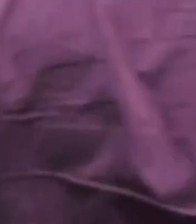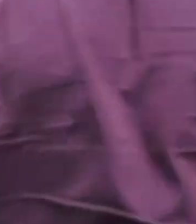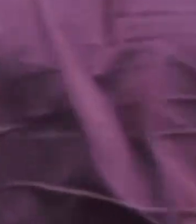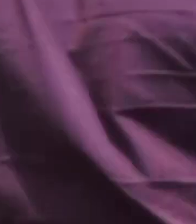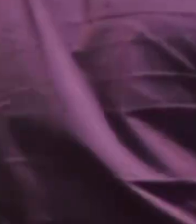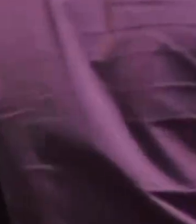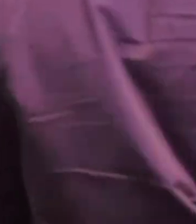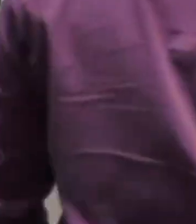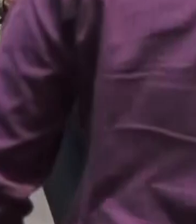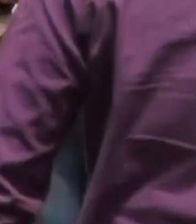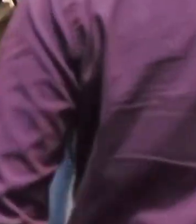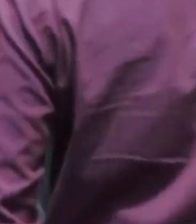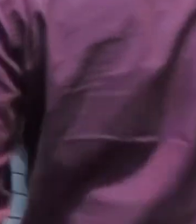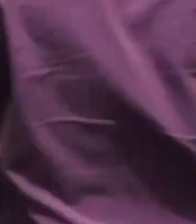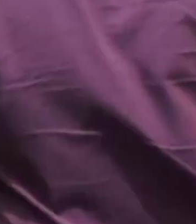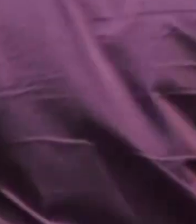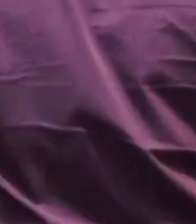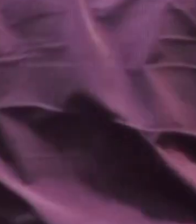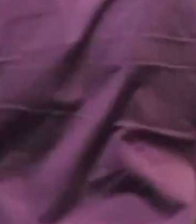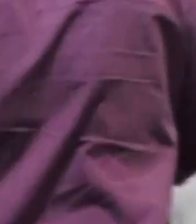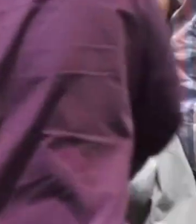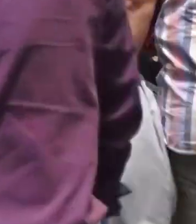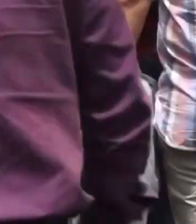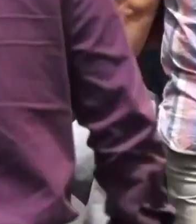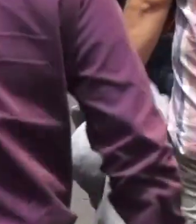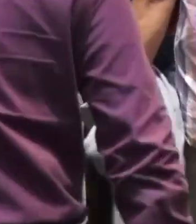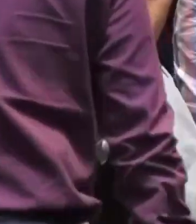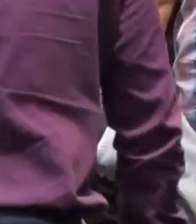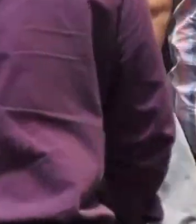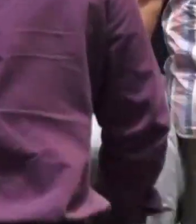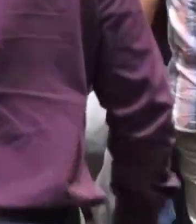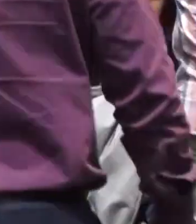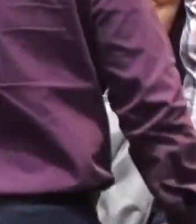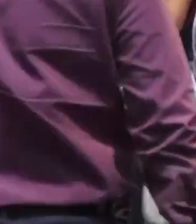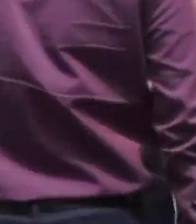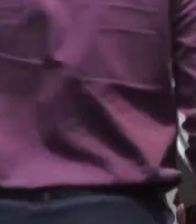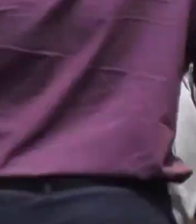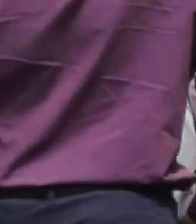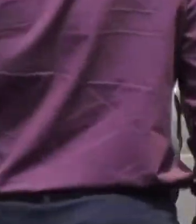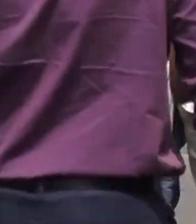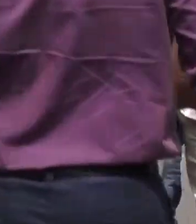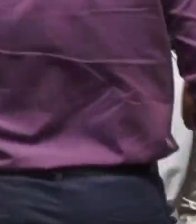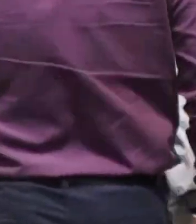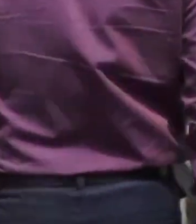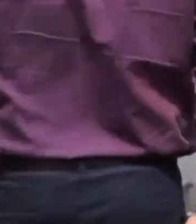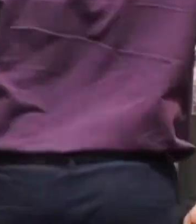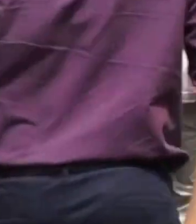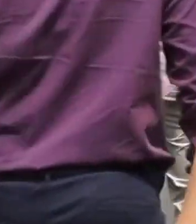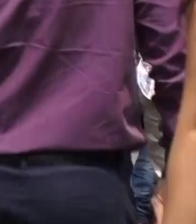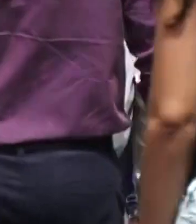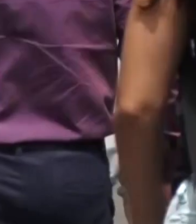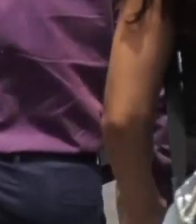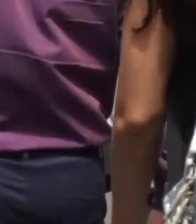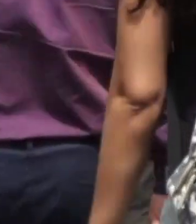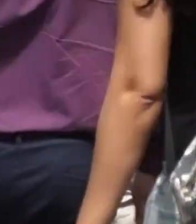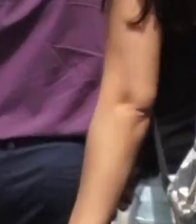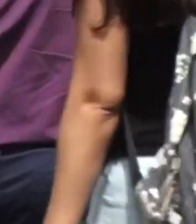se invierta mayormente en investigación y desarrollo, donde el país solo invierte